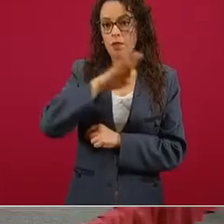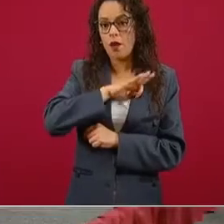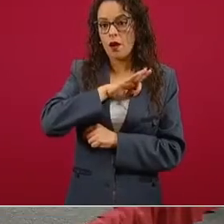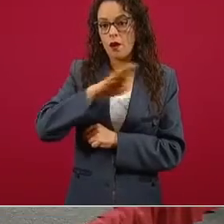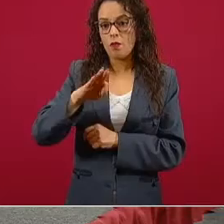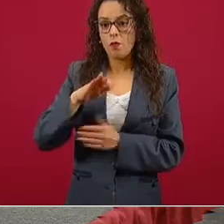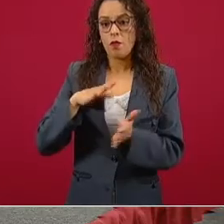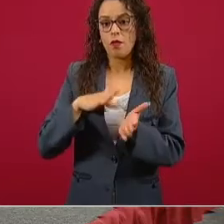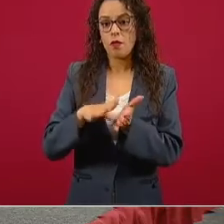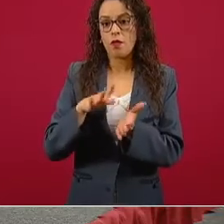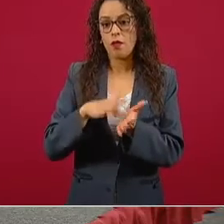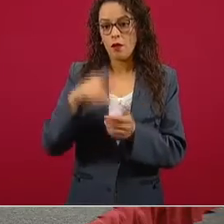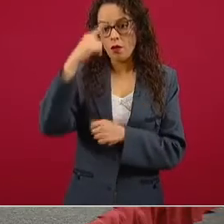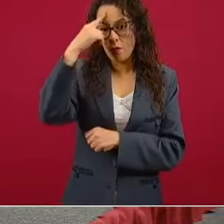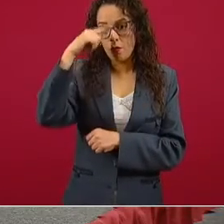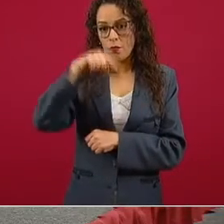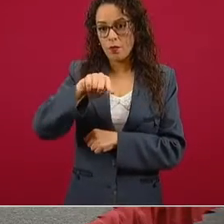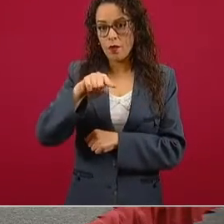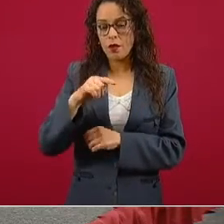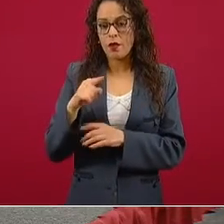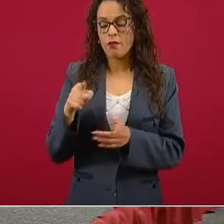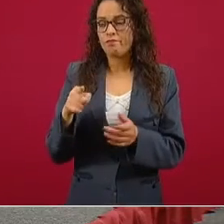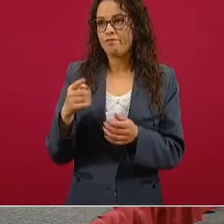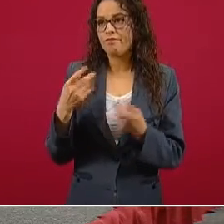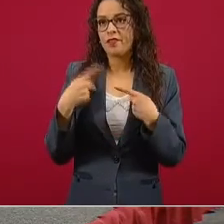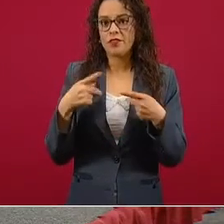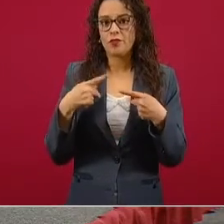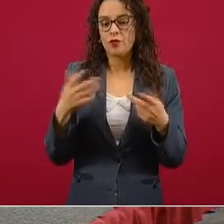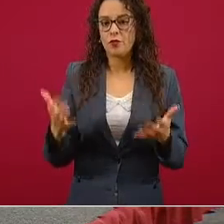pandemia. Y